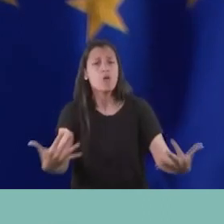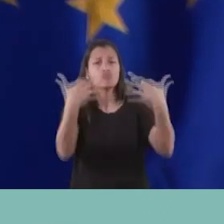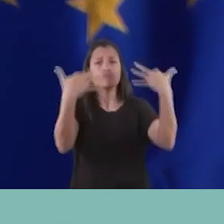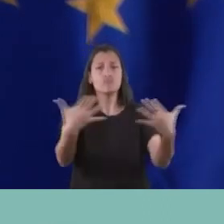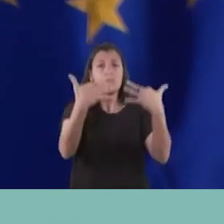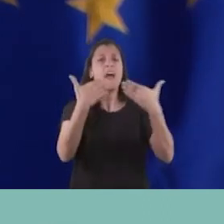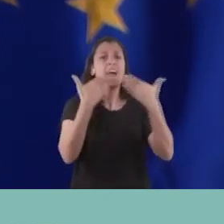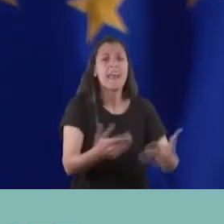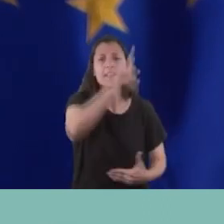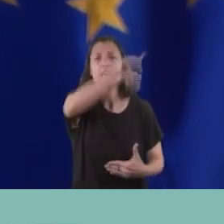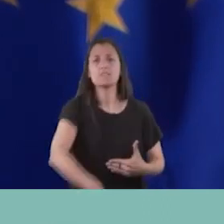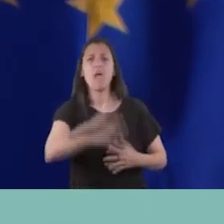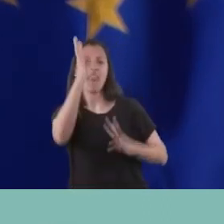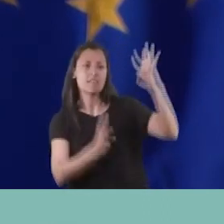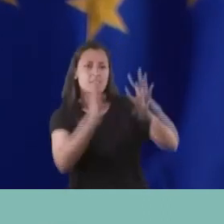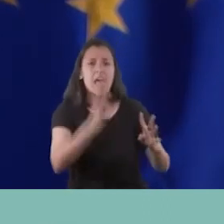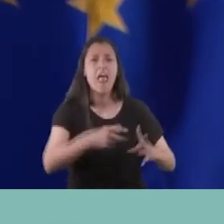con nuestros bosques.